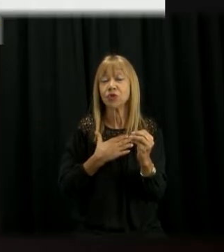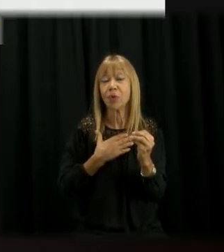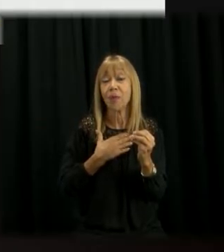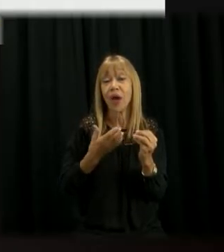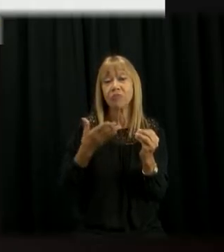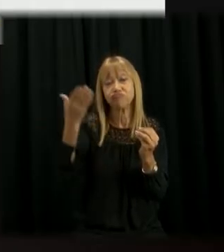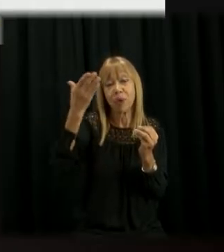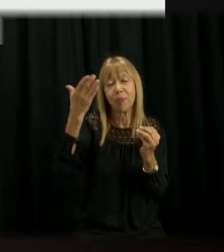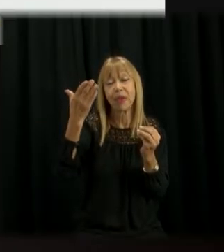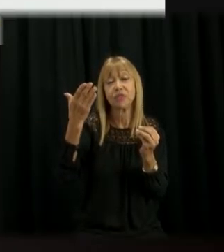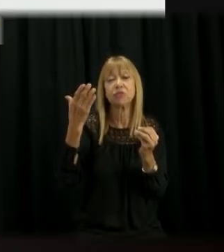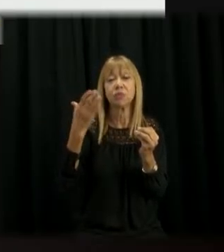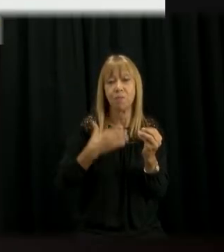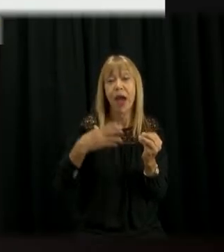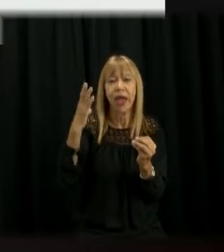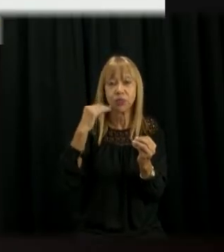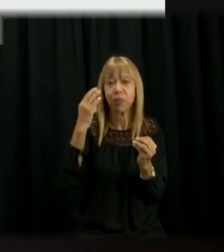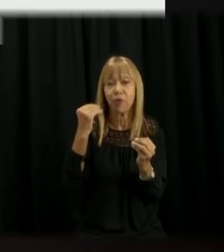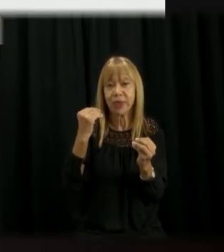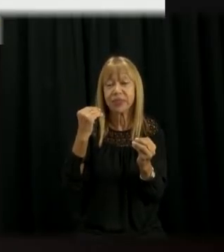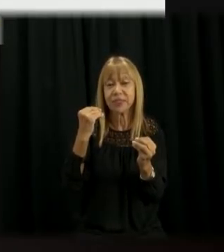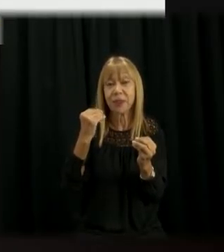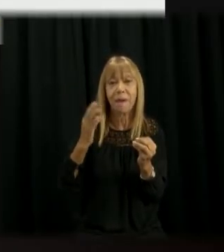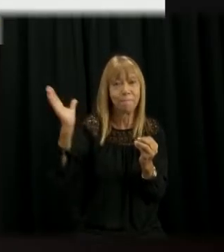de mi comentario inicial con respecto a mi experiencia